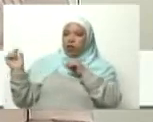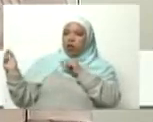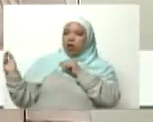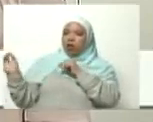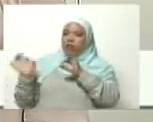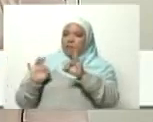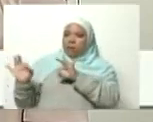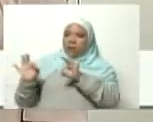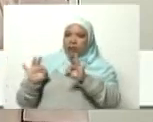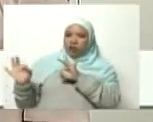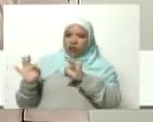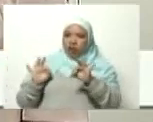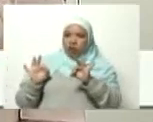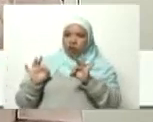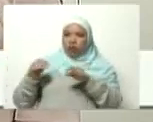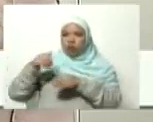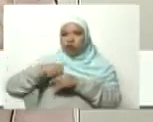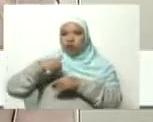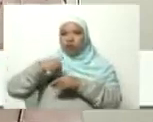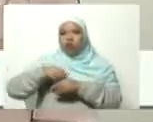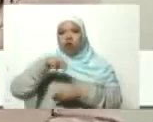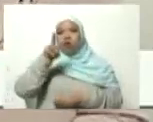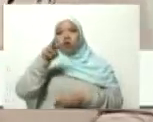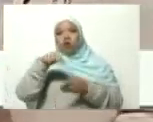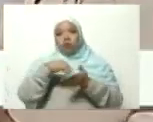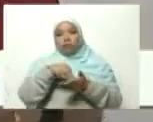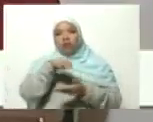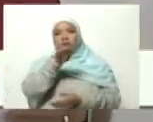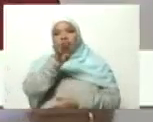terreno para las elecciones del 2024. Gracias.